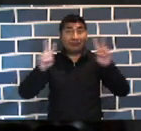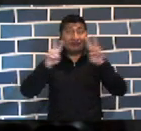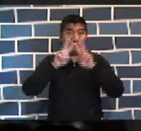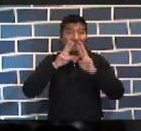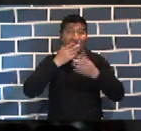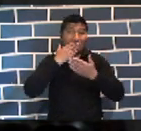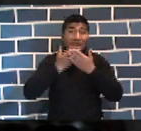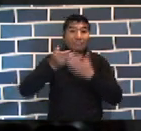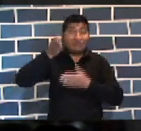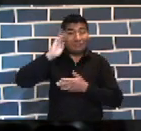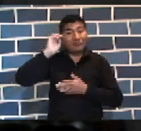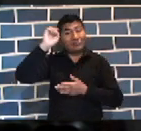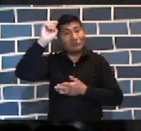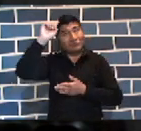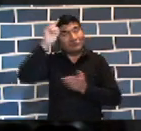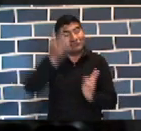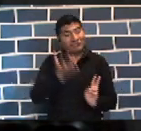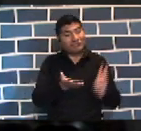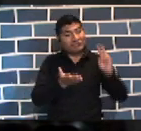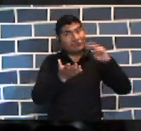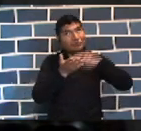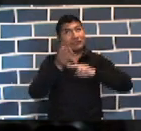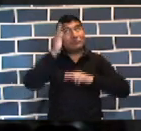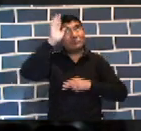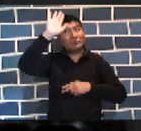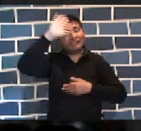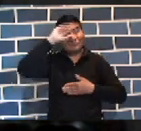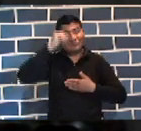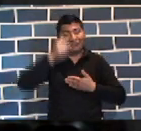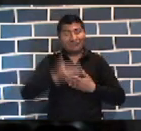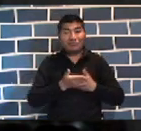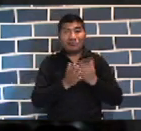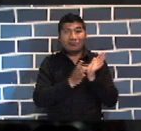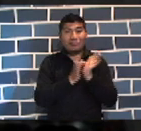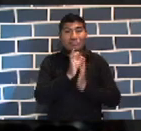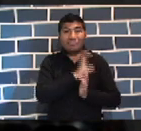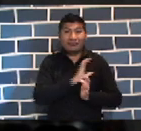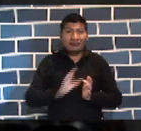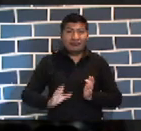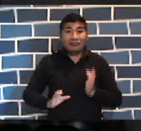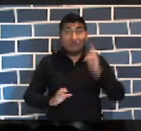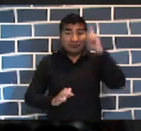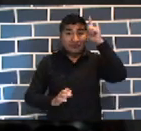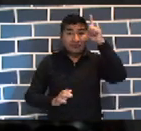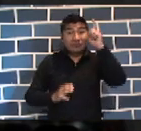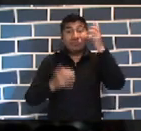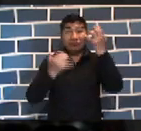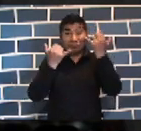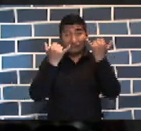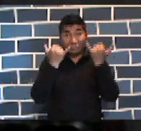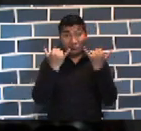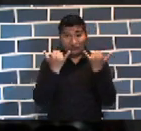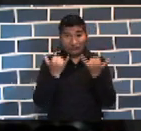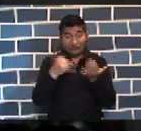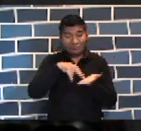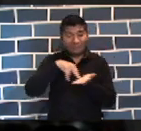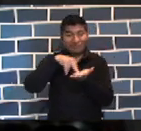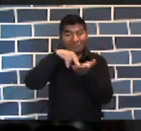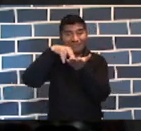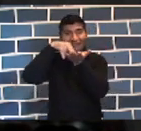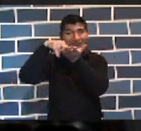Dios, que resucitó a su Hijo Jesucristo y que Él hoy día ascendió al